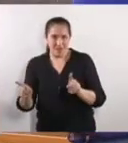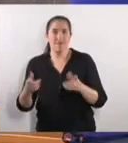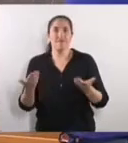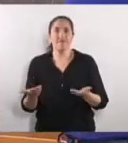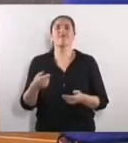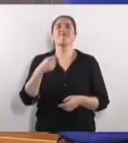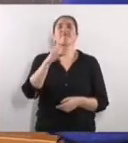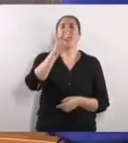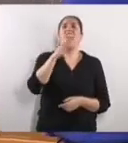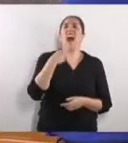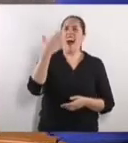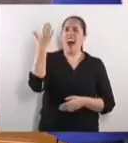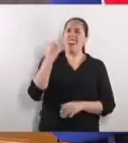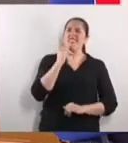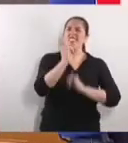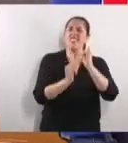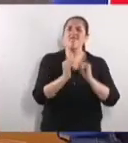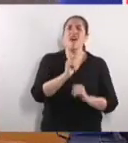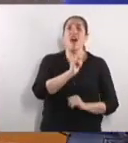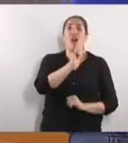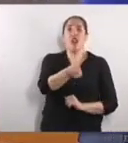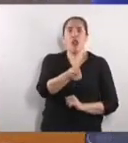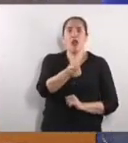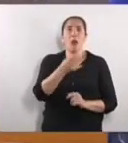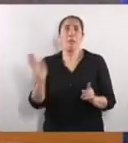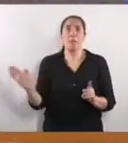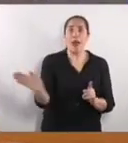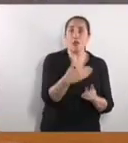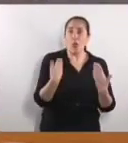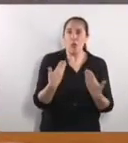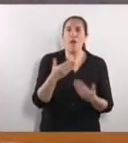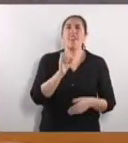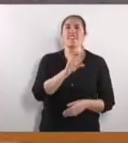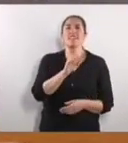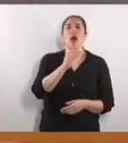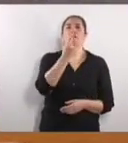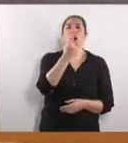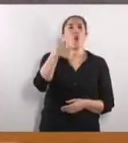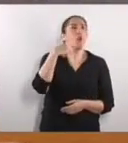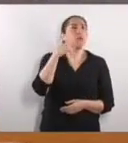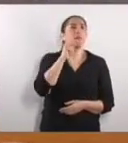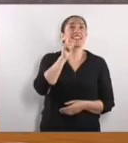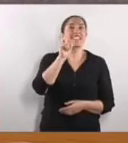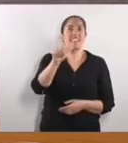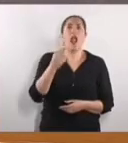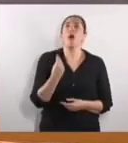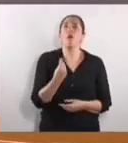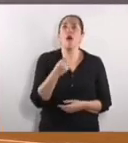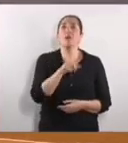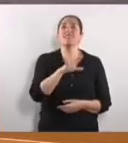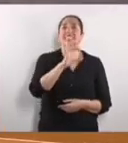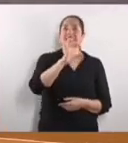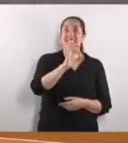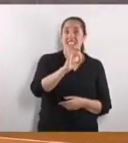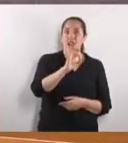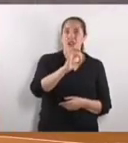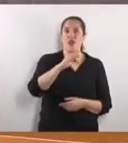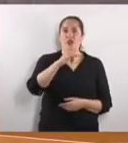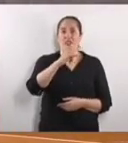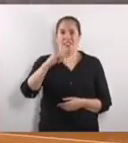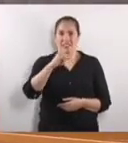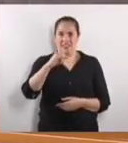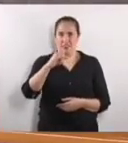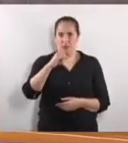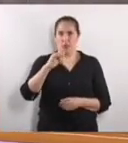dador universal, ahora tenemos que pensar que ese dador universal va a ser el grupo cero negativo. ¿Por qué? Por lo mismo que